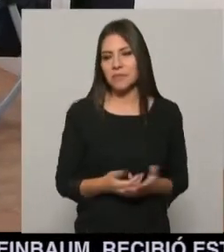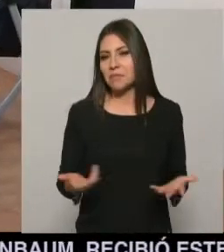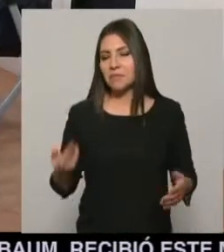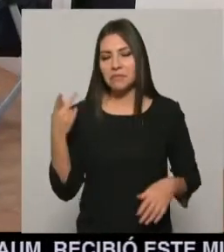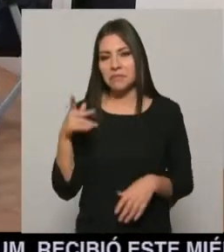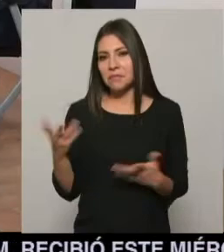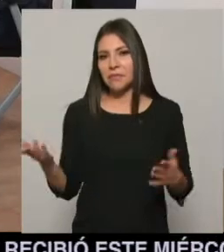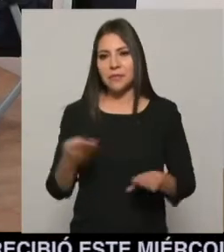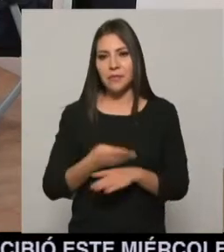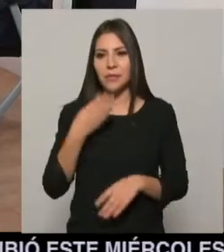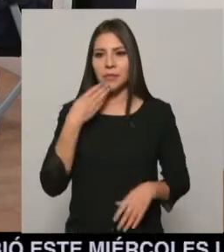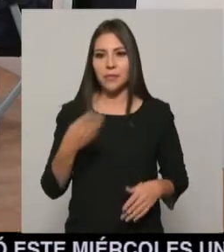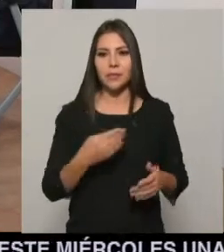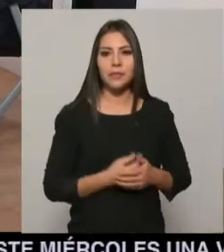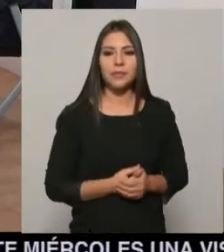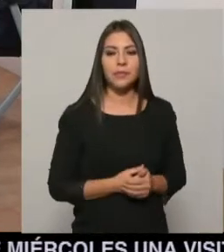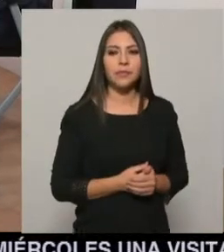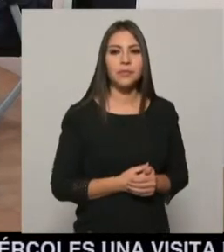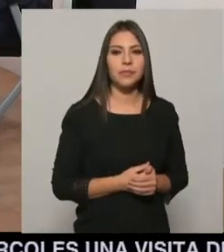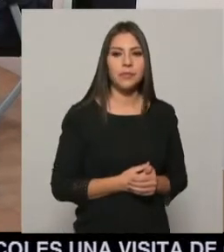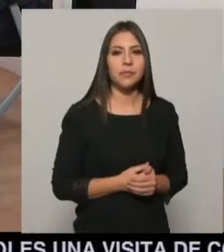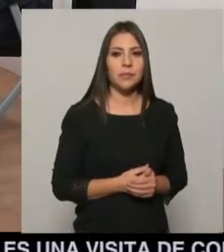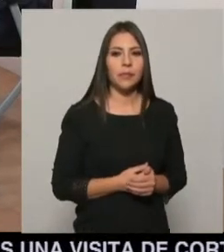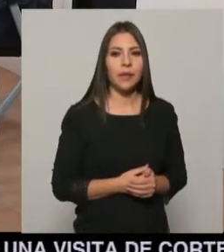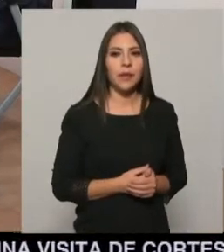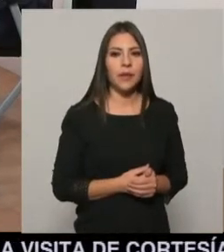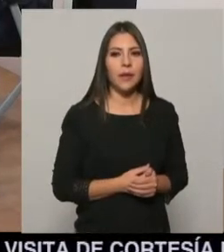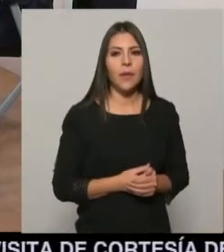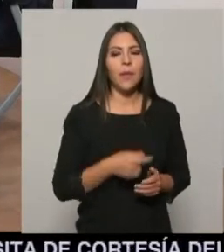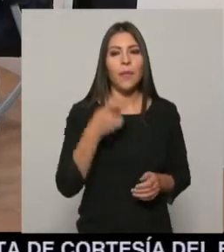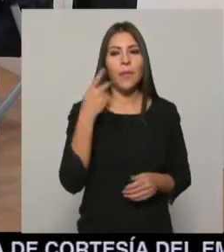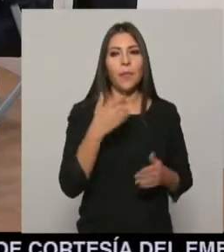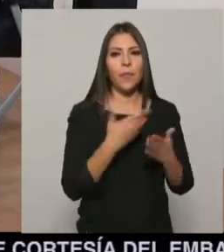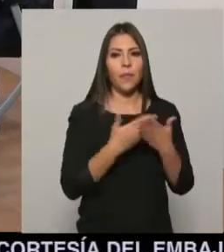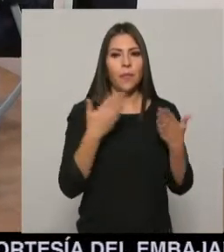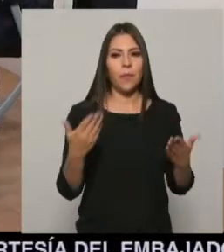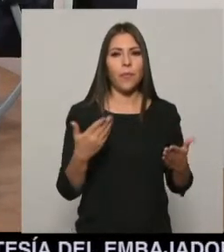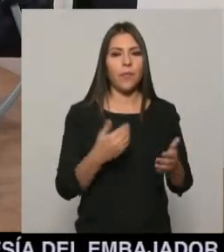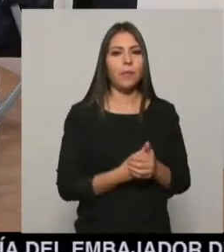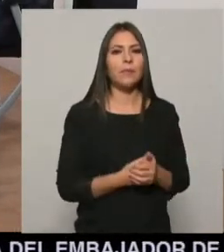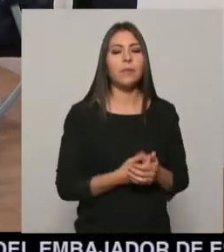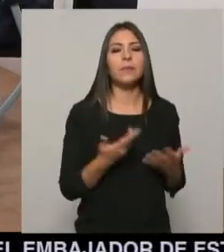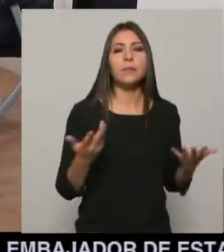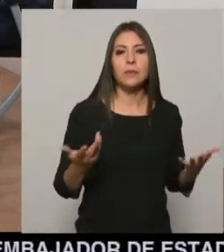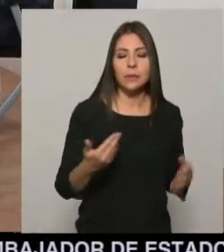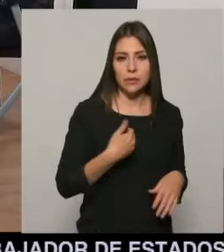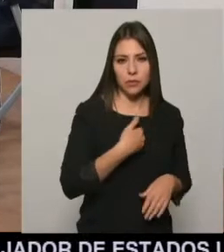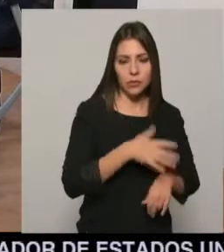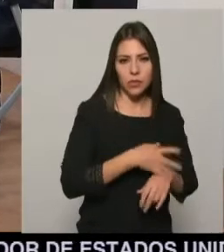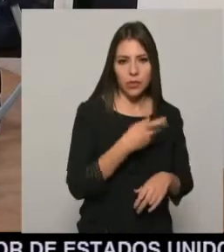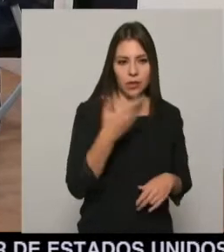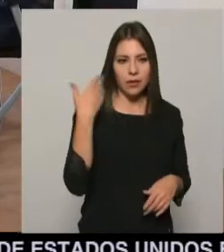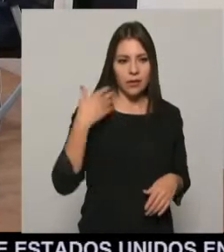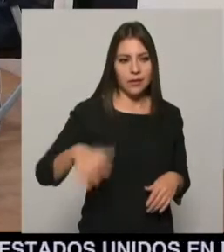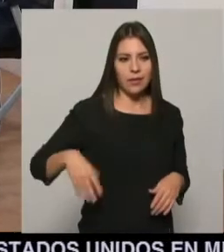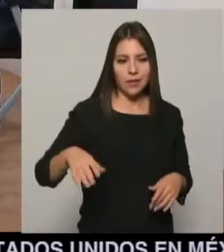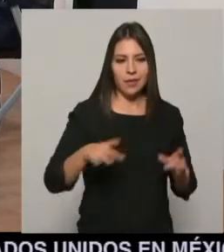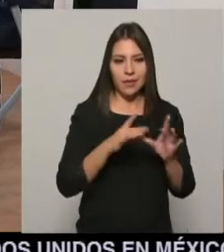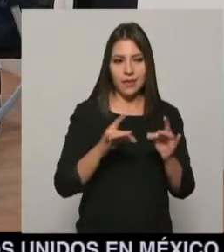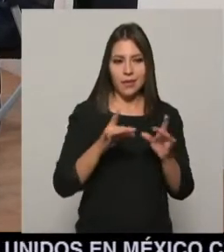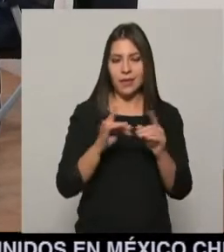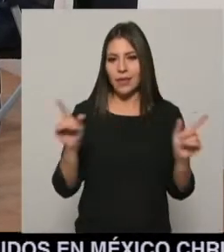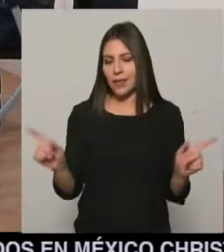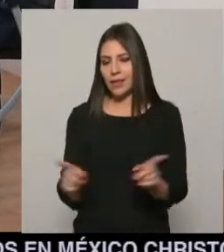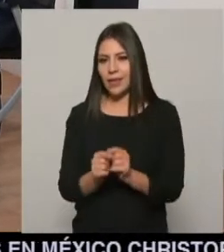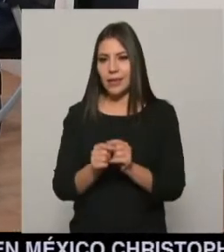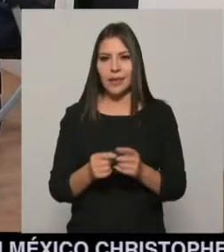Los legisladores, al inicio de la legislatura, tienen la oportunidad. Yo por eso me refería, pero bueno. Nada más un comentario breve y nada más regreso la palabra,